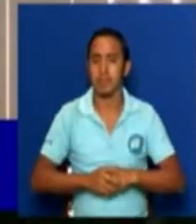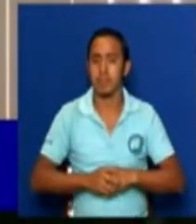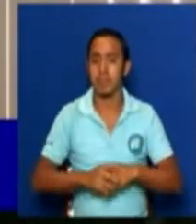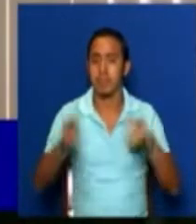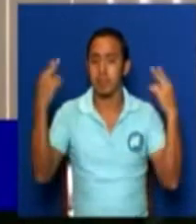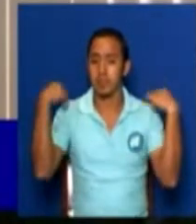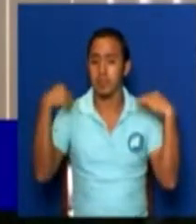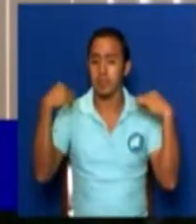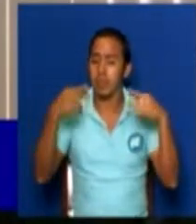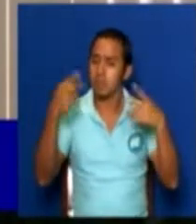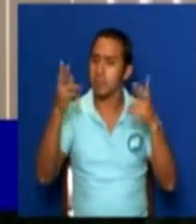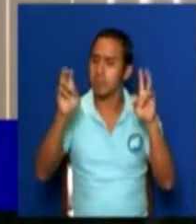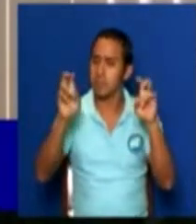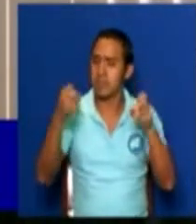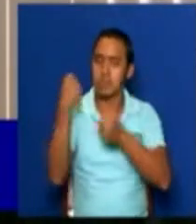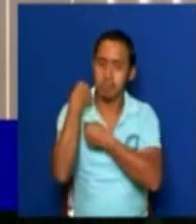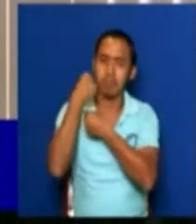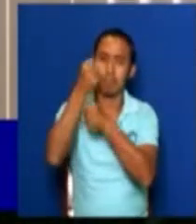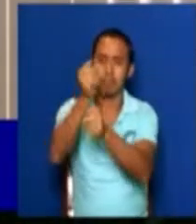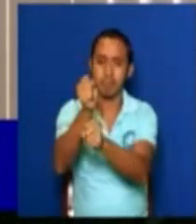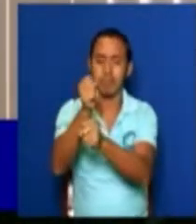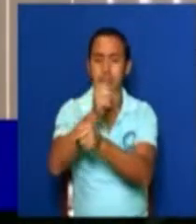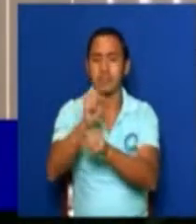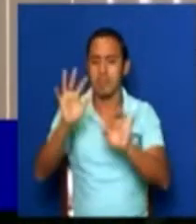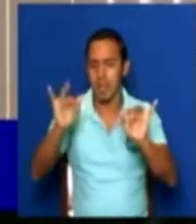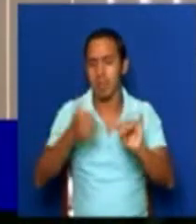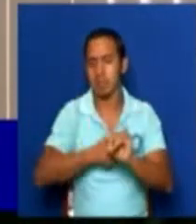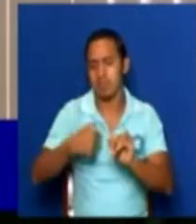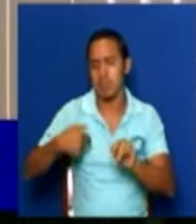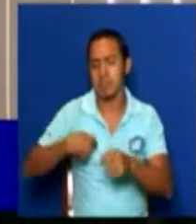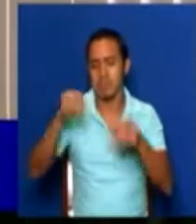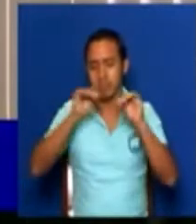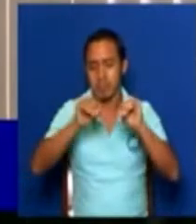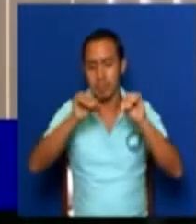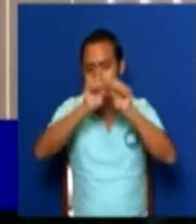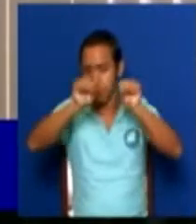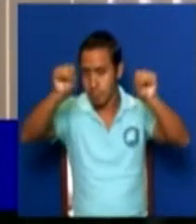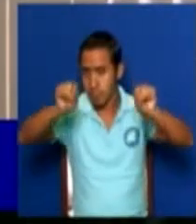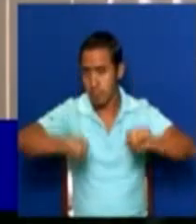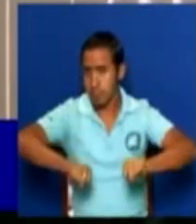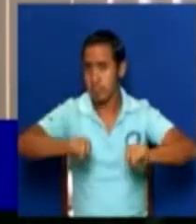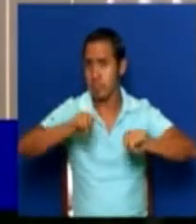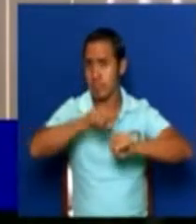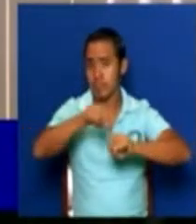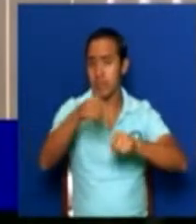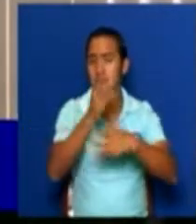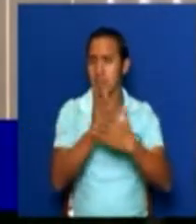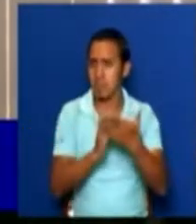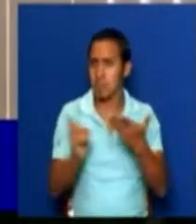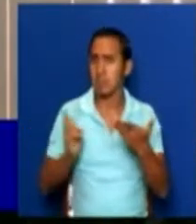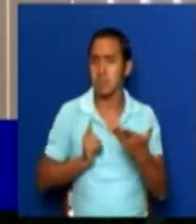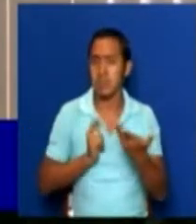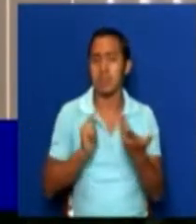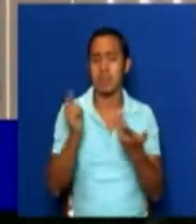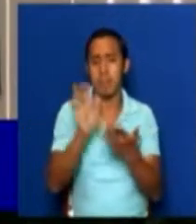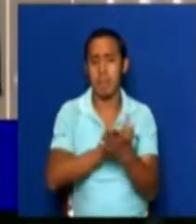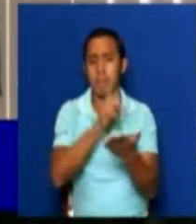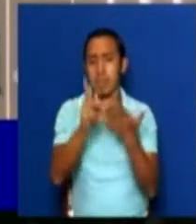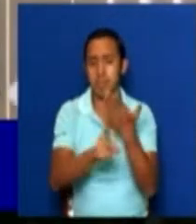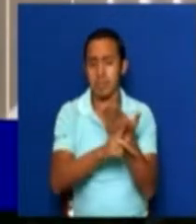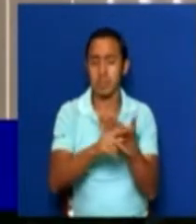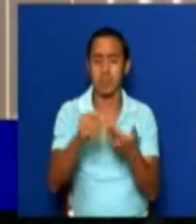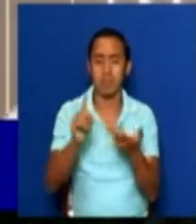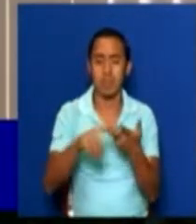tema de liderazgo, se están realizando capacitaciones de este tipo. Tenemos programas en COSEP con la